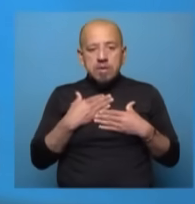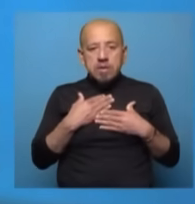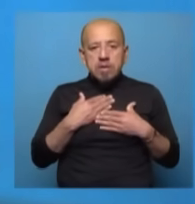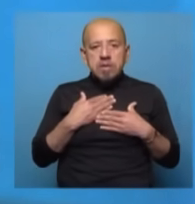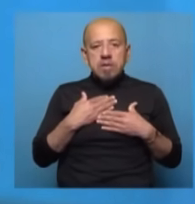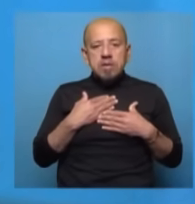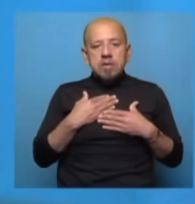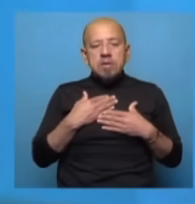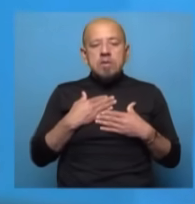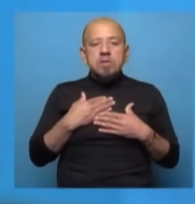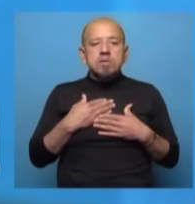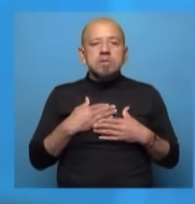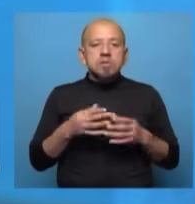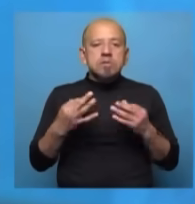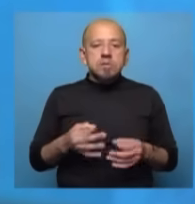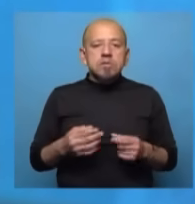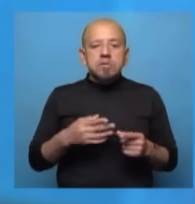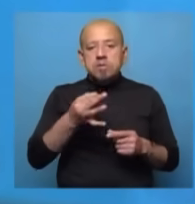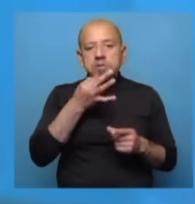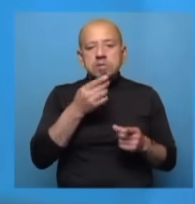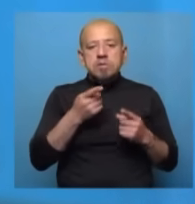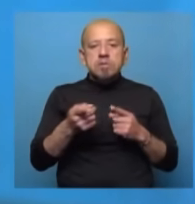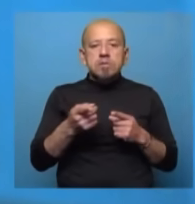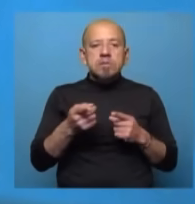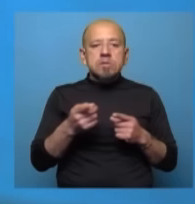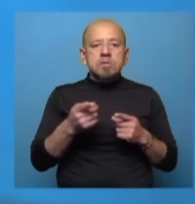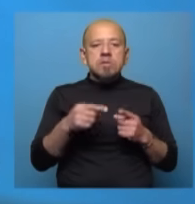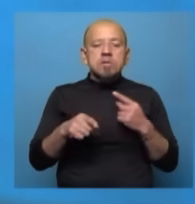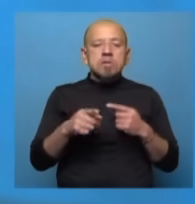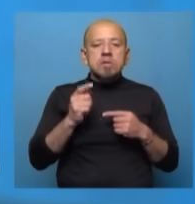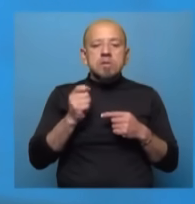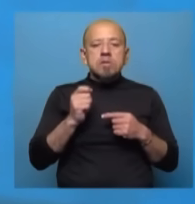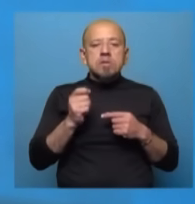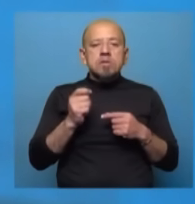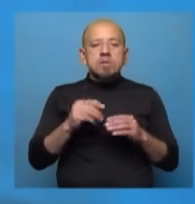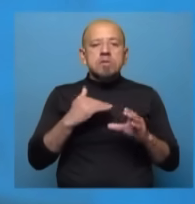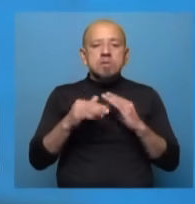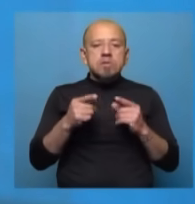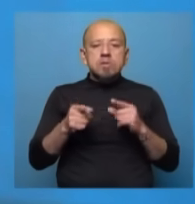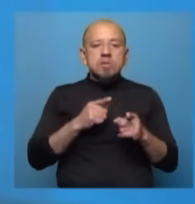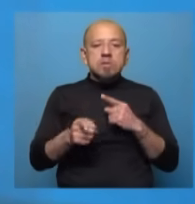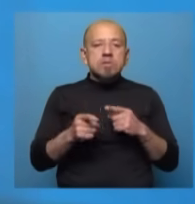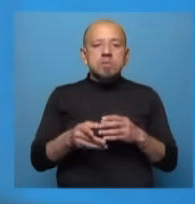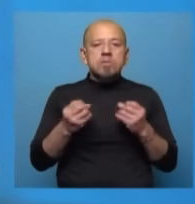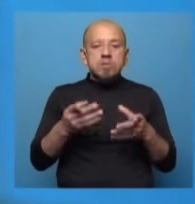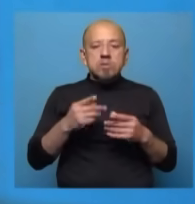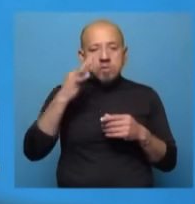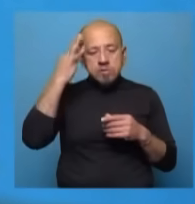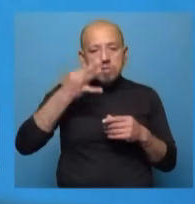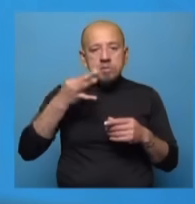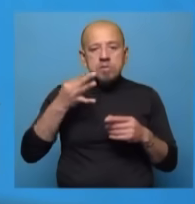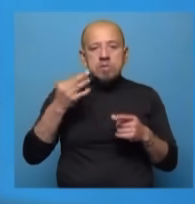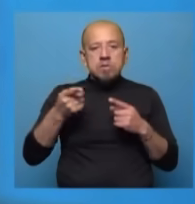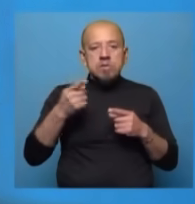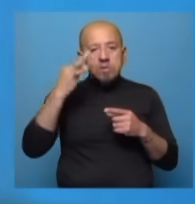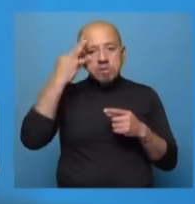conmovió mm lo lo se lo dije eh a quien me lo mandó eh directamente porque realmente es lo que te digo en